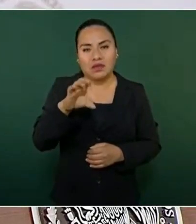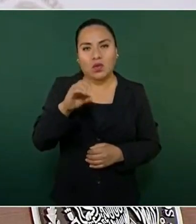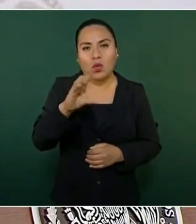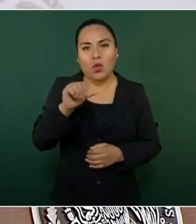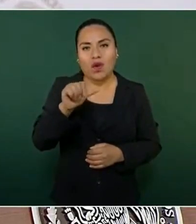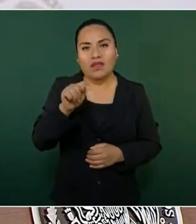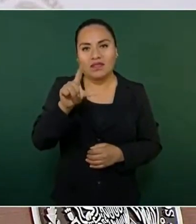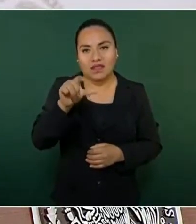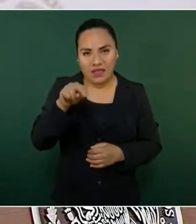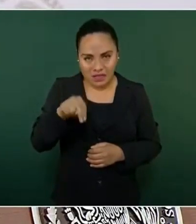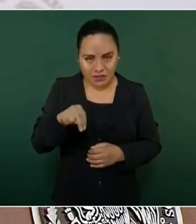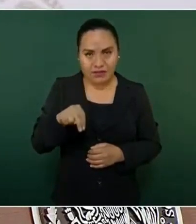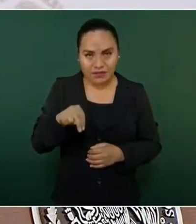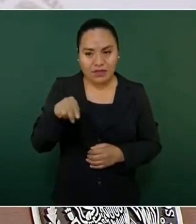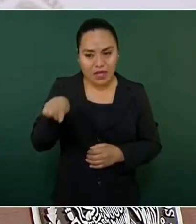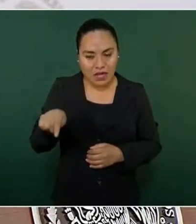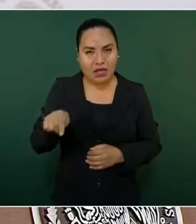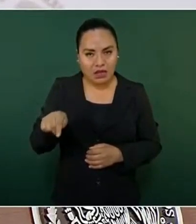que